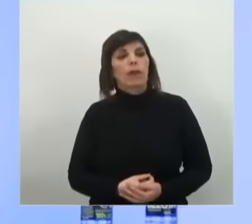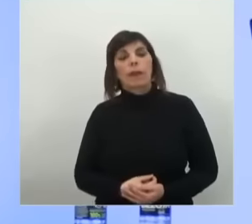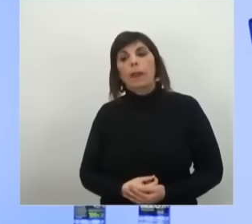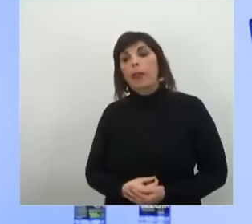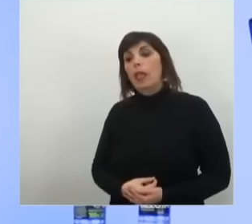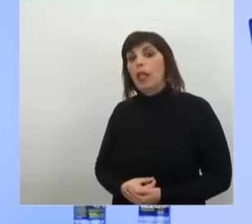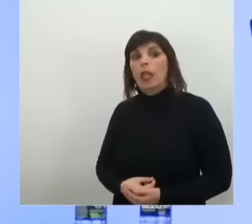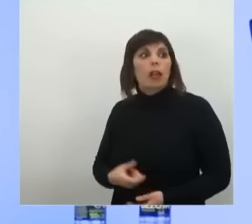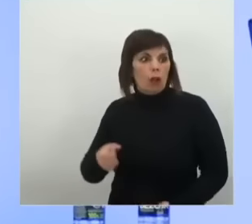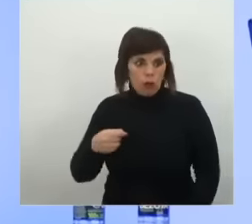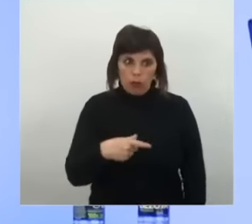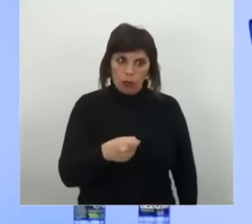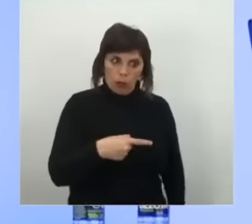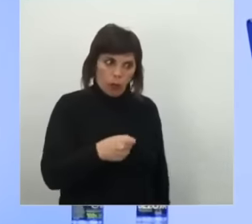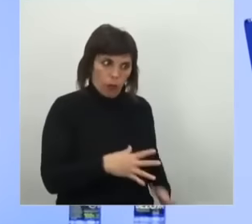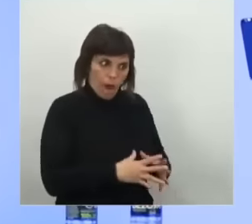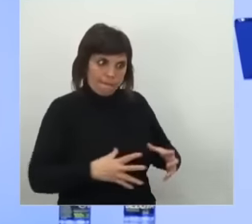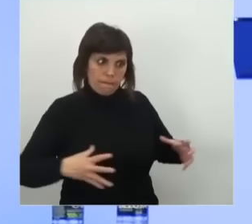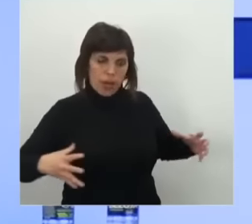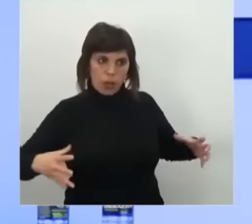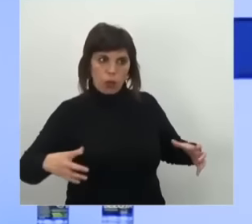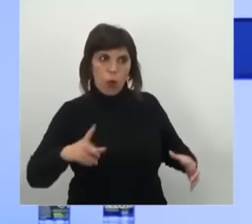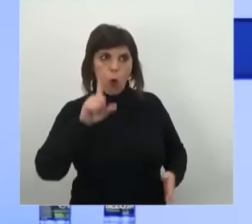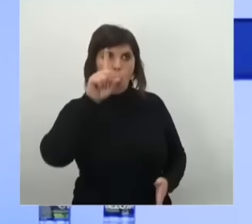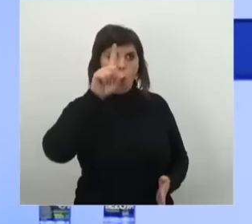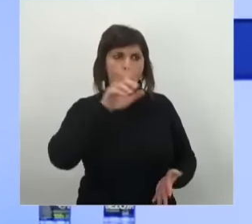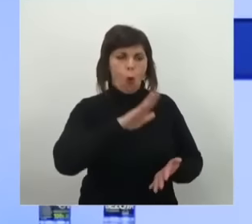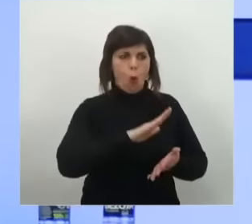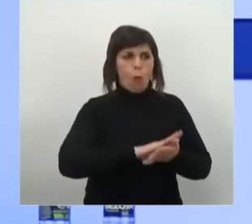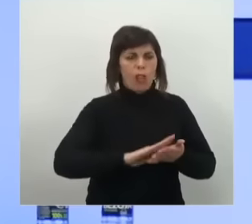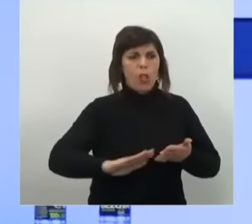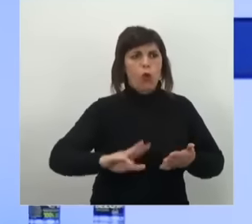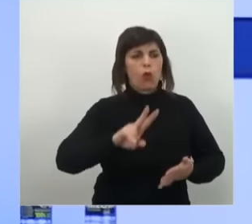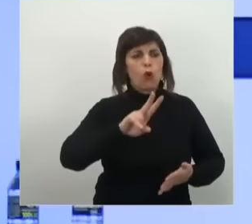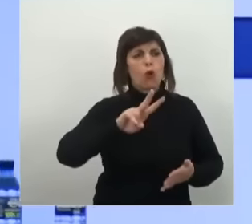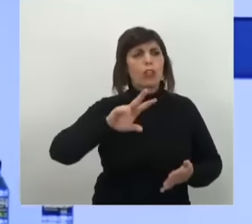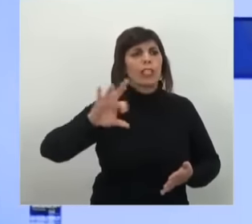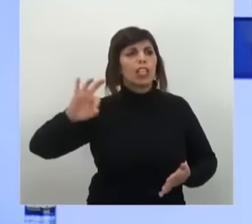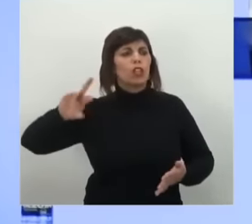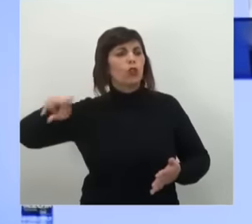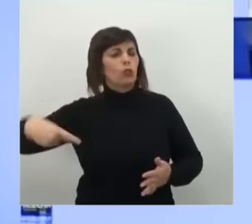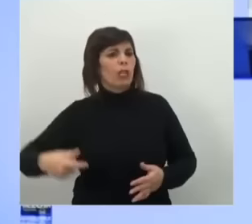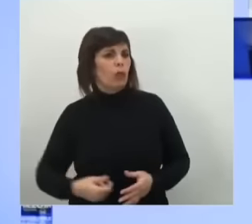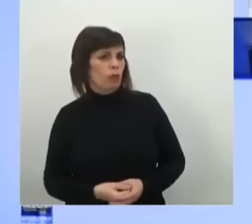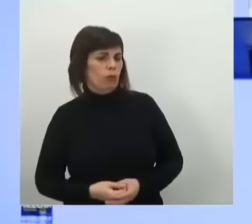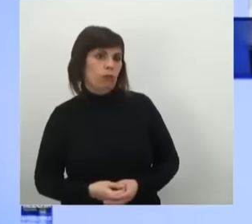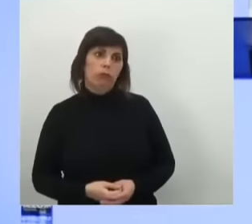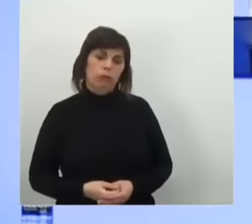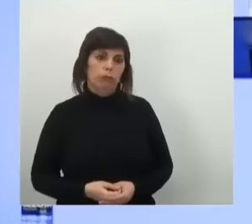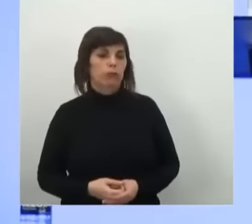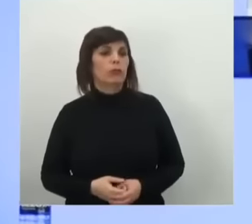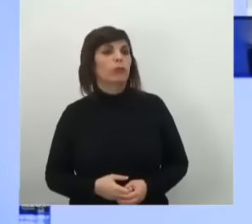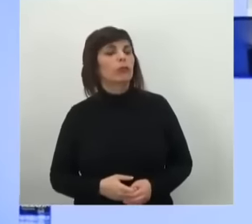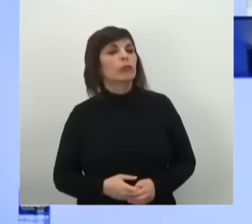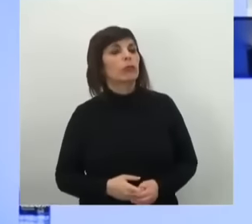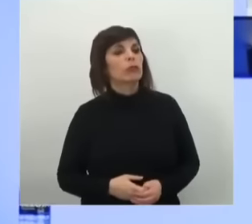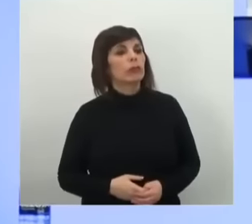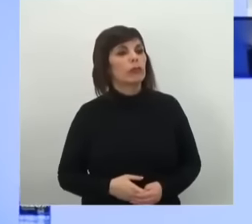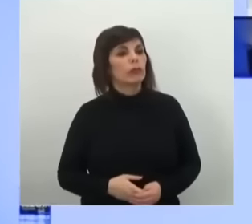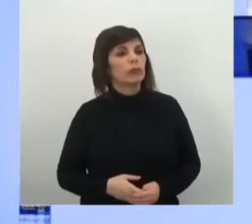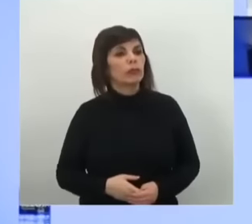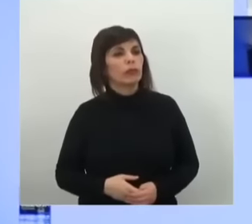págueme lo que me debe Porque usted me debe dinero y entonces yo recibo una vez un mensaje por teléfono